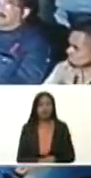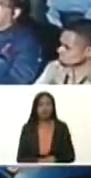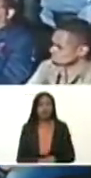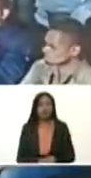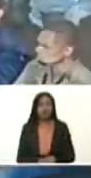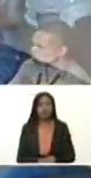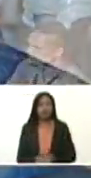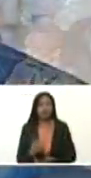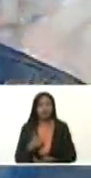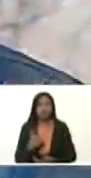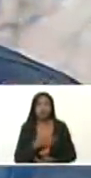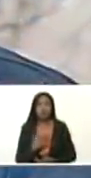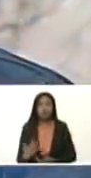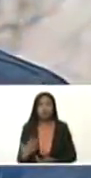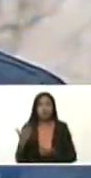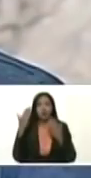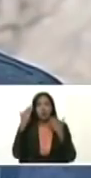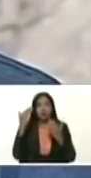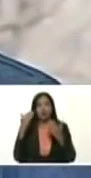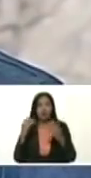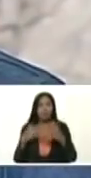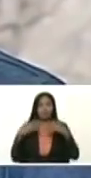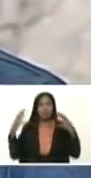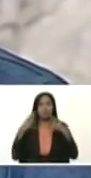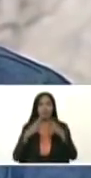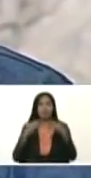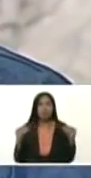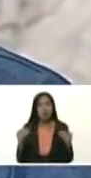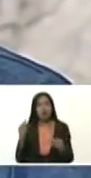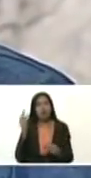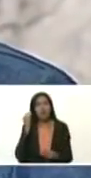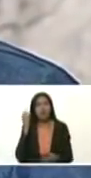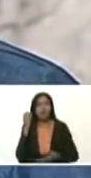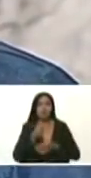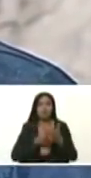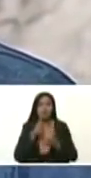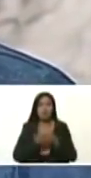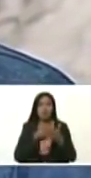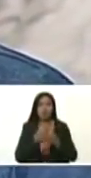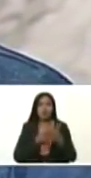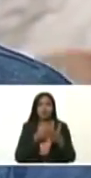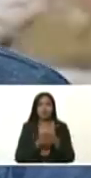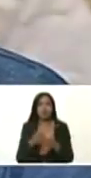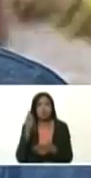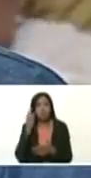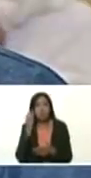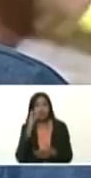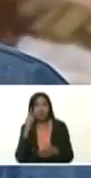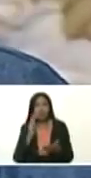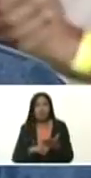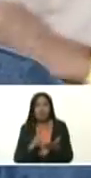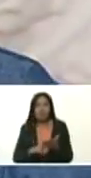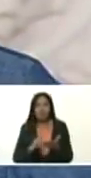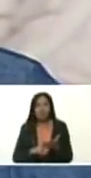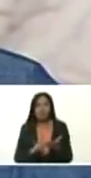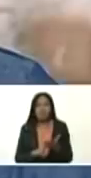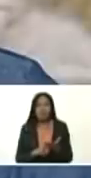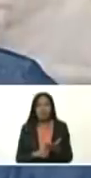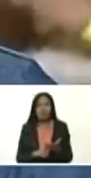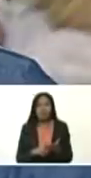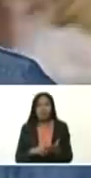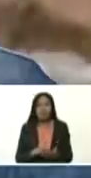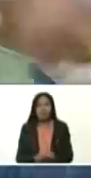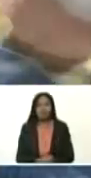Quiero saludar inmensamente a todas las mujeres de lucha, mujeres envergadura, que no